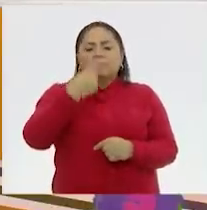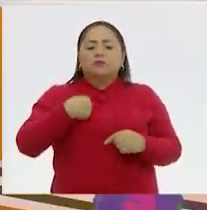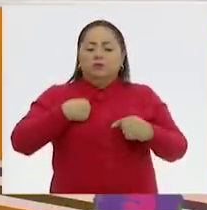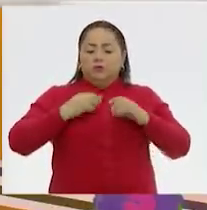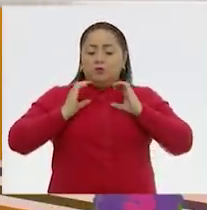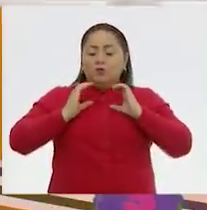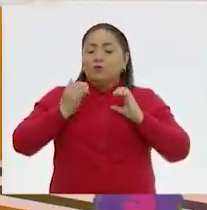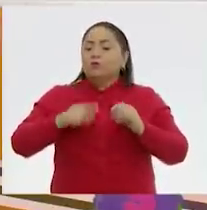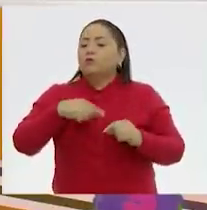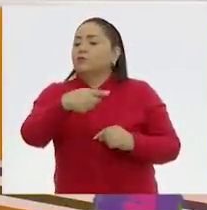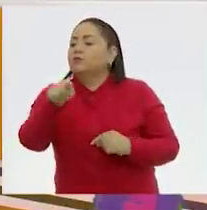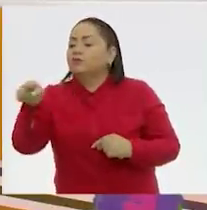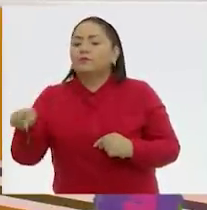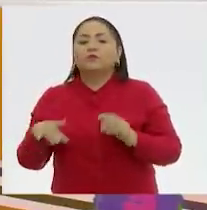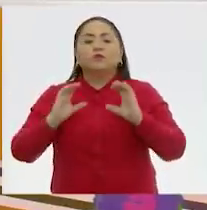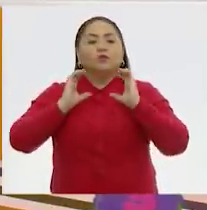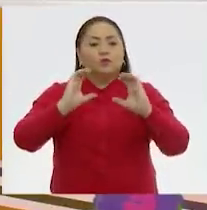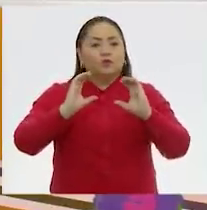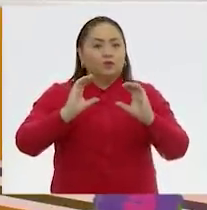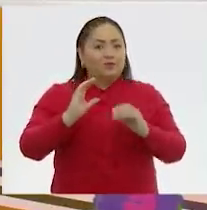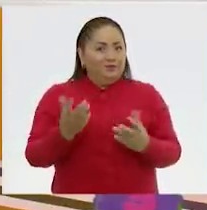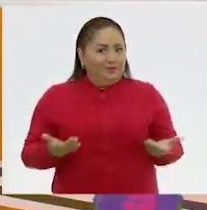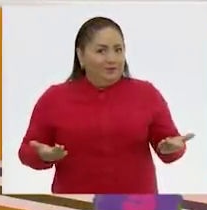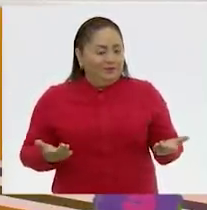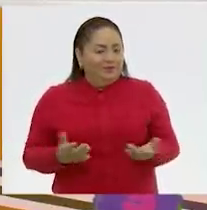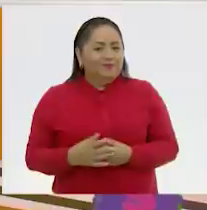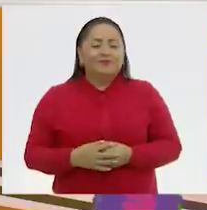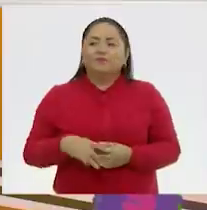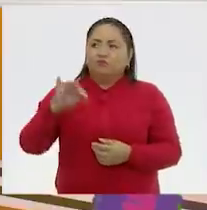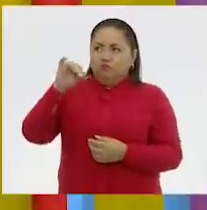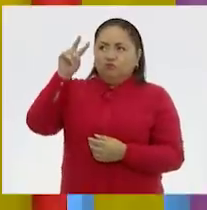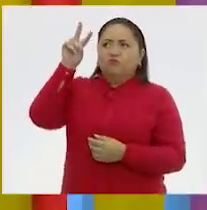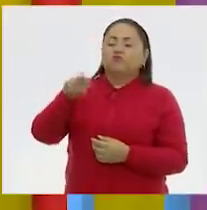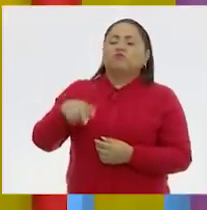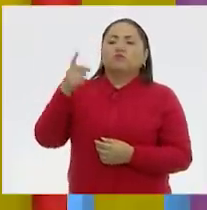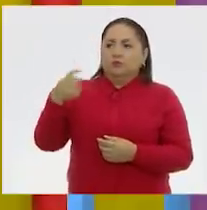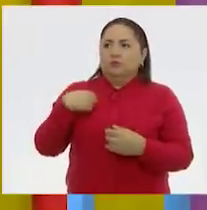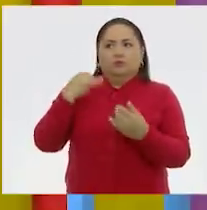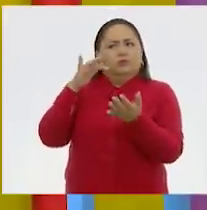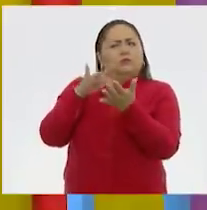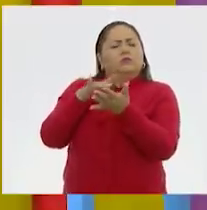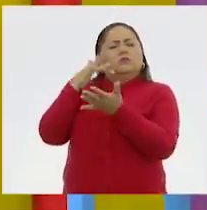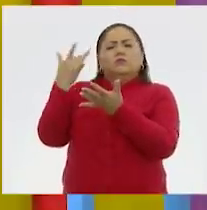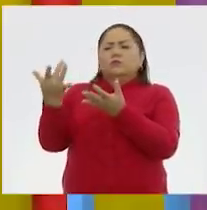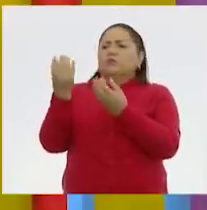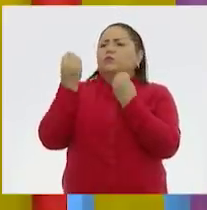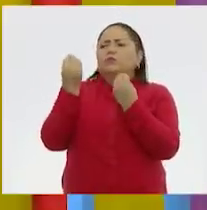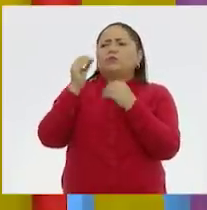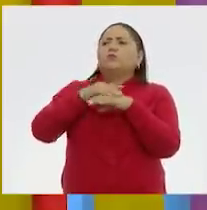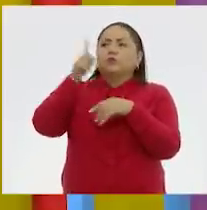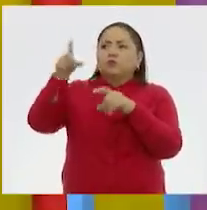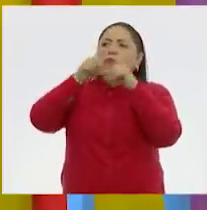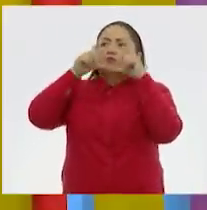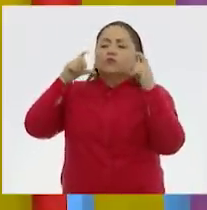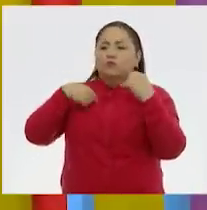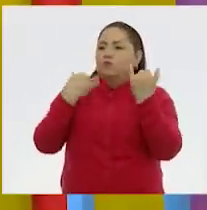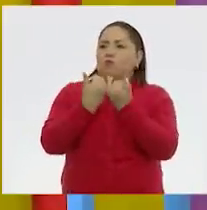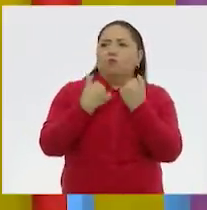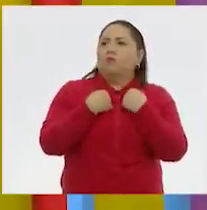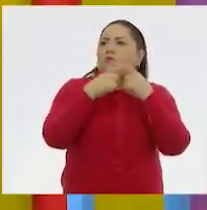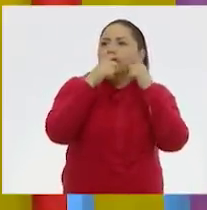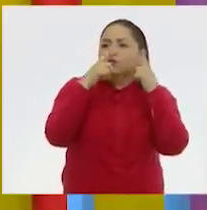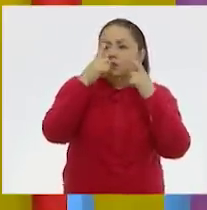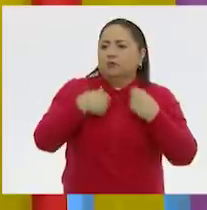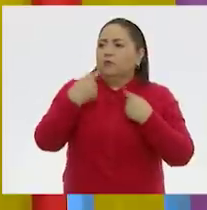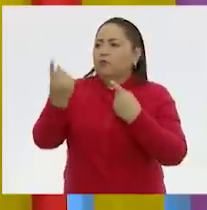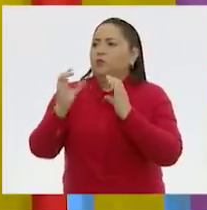ti y de cuidar a todos los demás que están aquí. ¿No? Exactamente. Yo te agradezco mucho que todavía lo uses. Yo también lo estoy usando